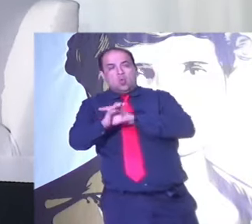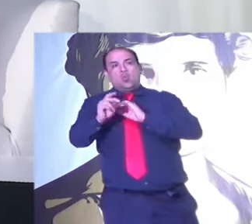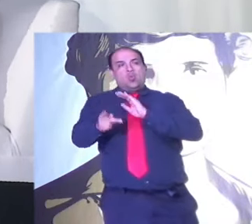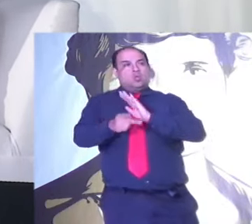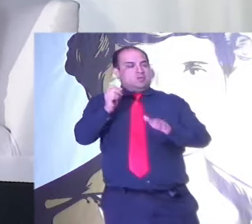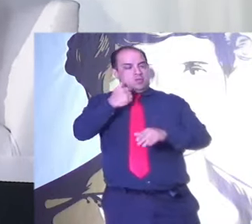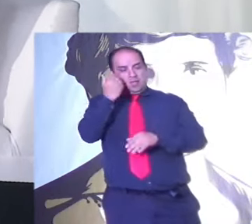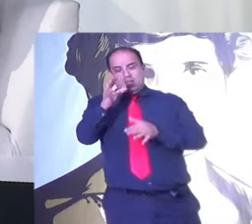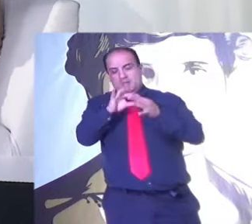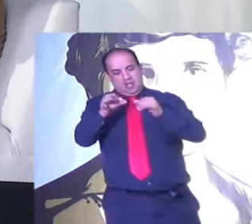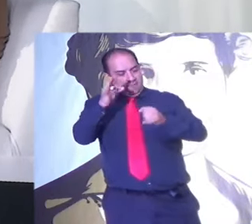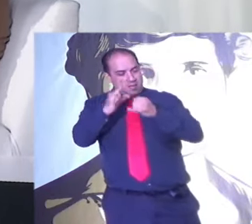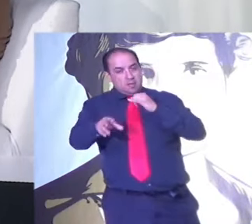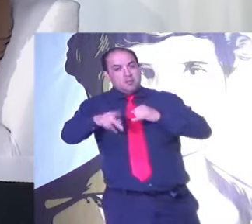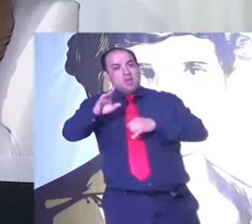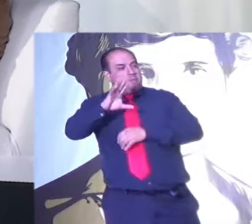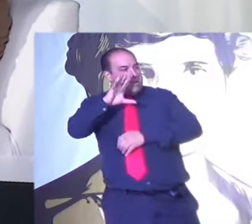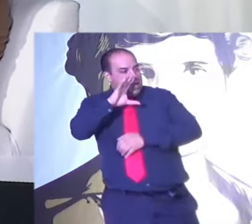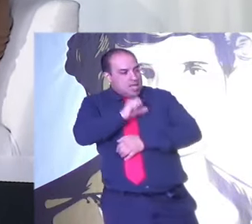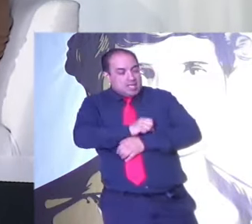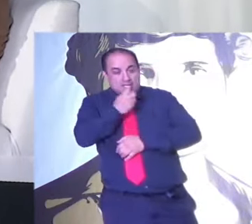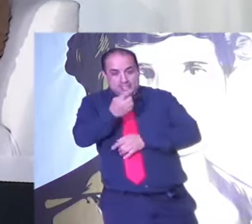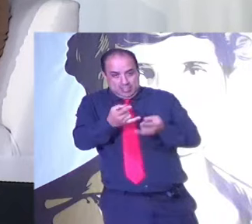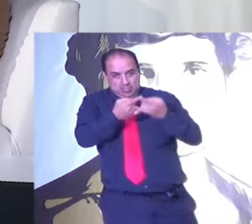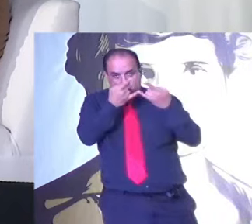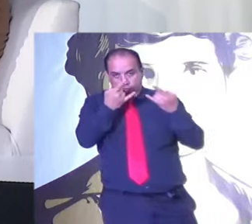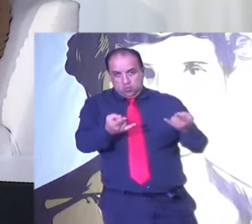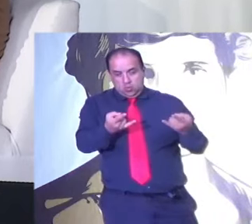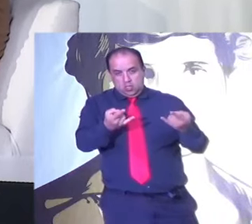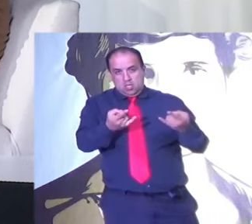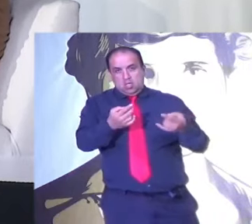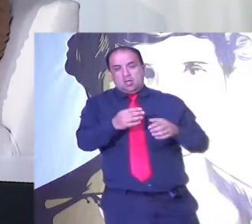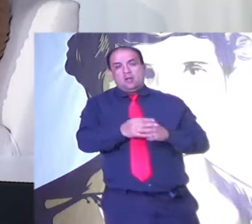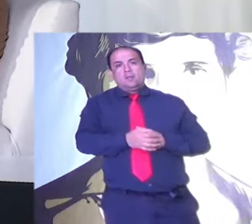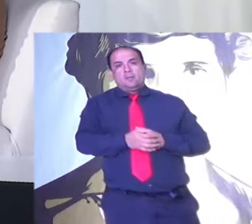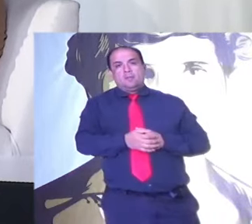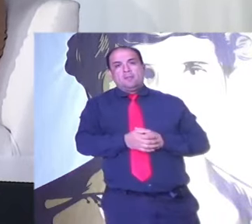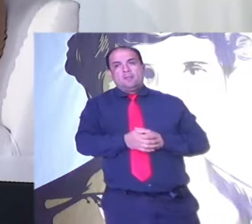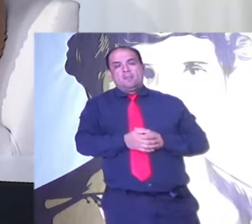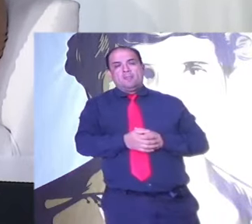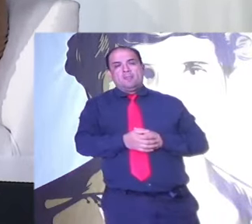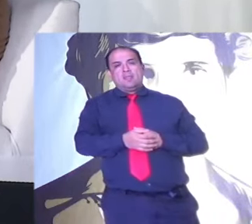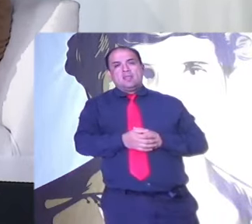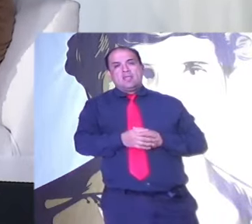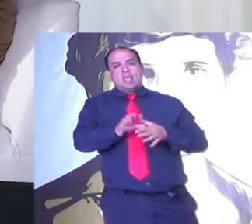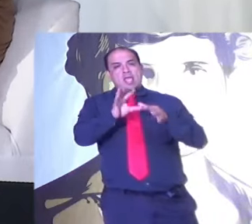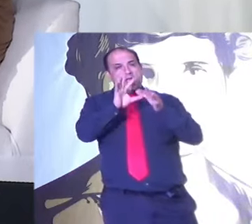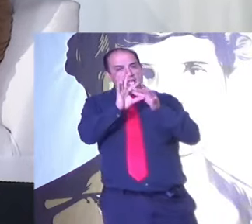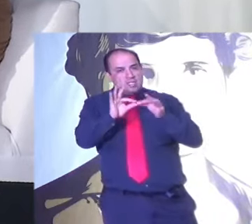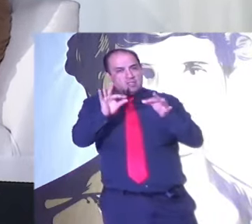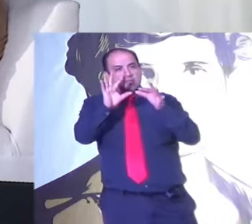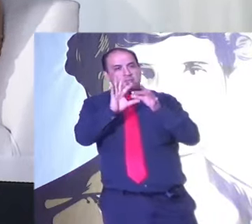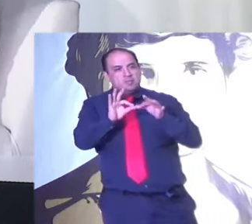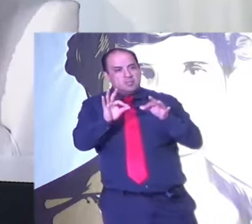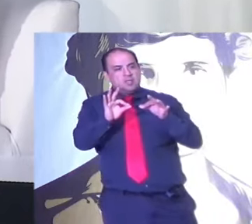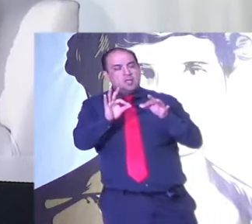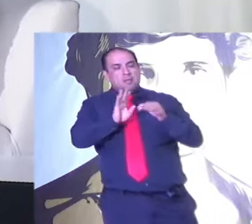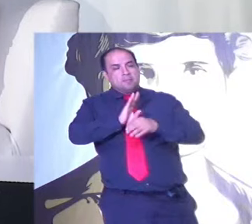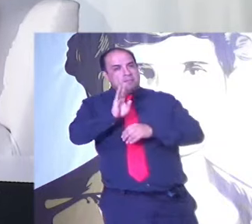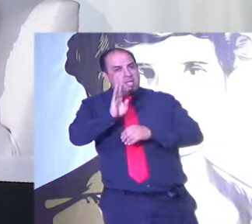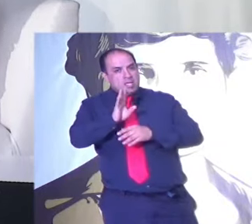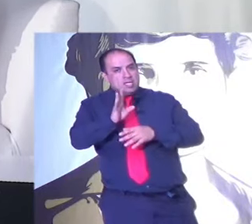quiero contarles el remate, pero me encanta cómo en ese cuento vas haciendo tangible, cómo vas recogiendo, o sea, pareciera